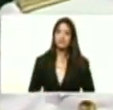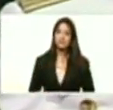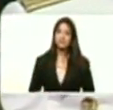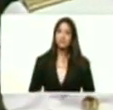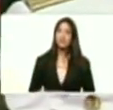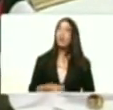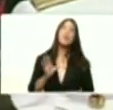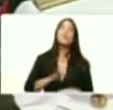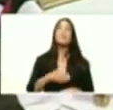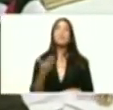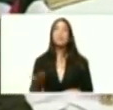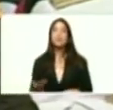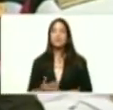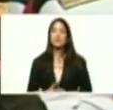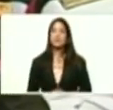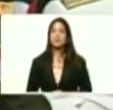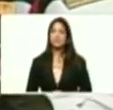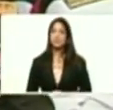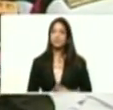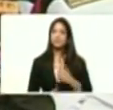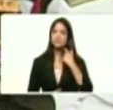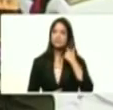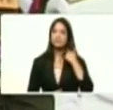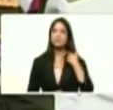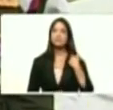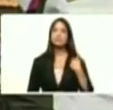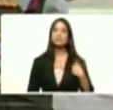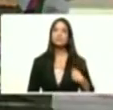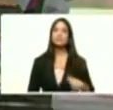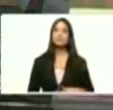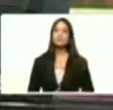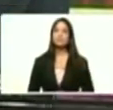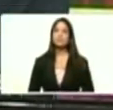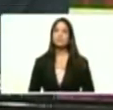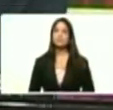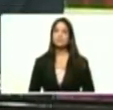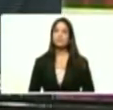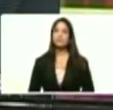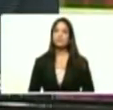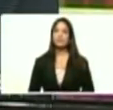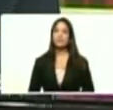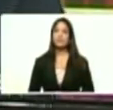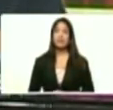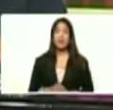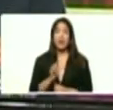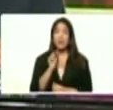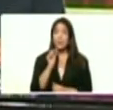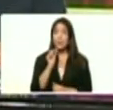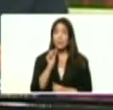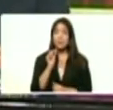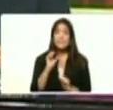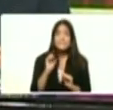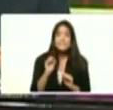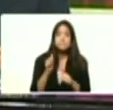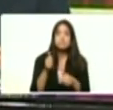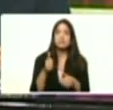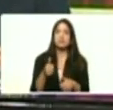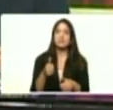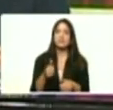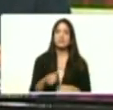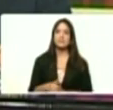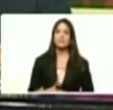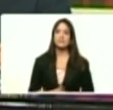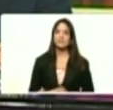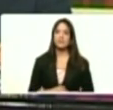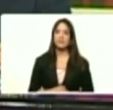Porque eso es apenas, ¿cómo es dicen por ahí? La punta del iceberg. La puntica, pues,